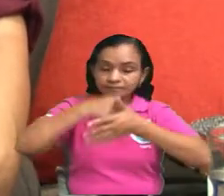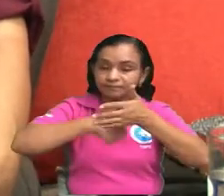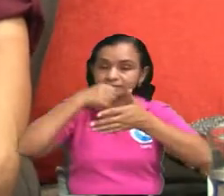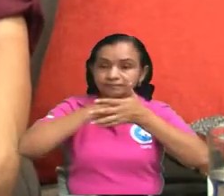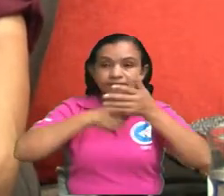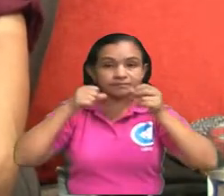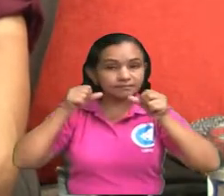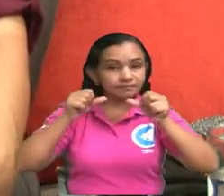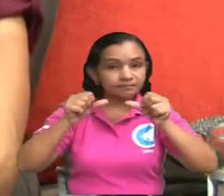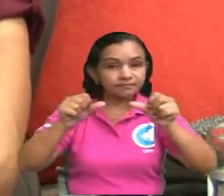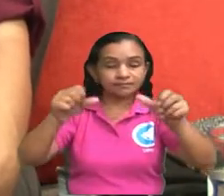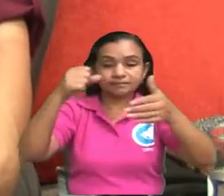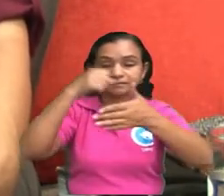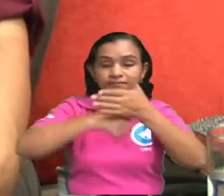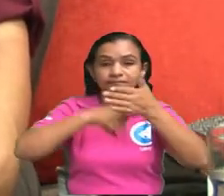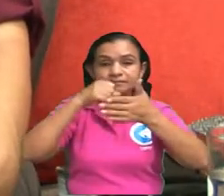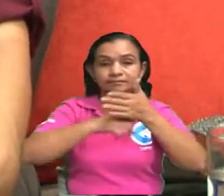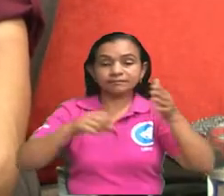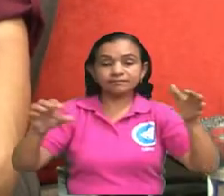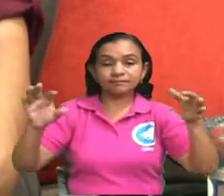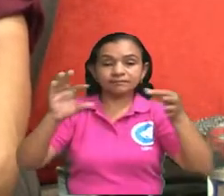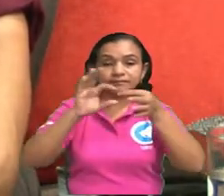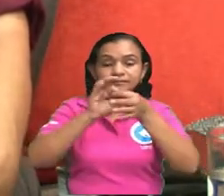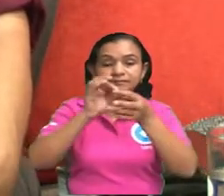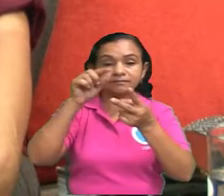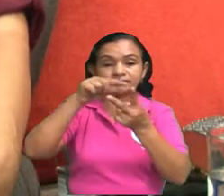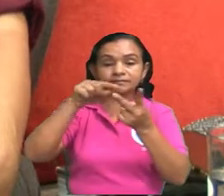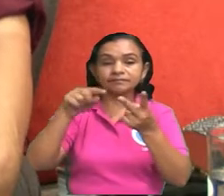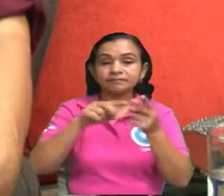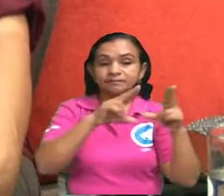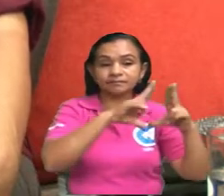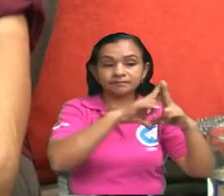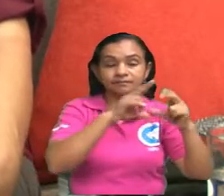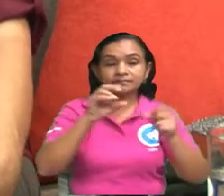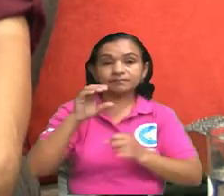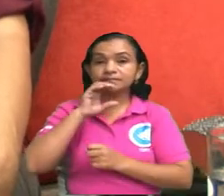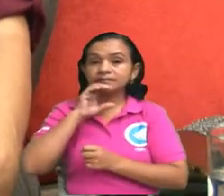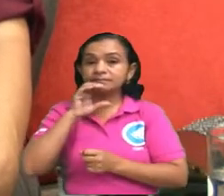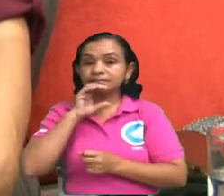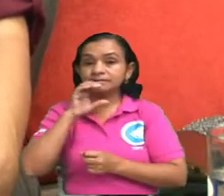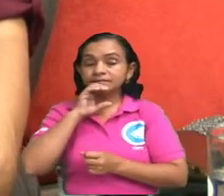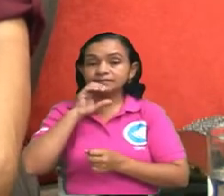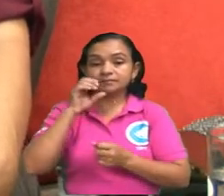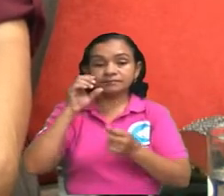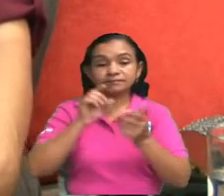inclaudicables unen estas dos revoluciones. A través de la historia,